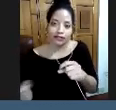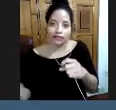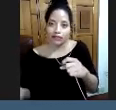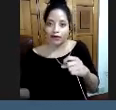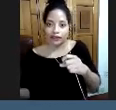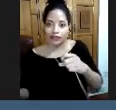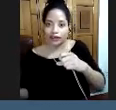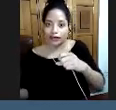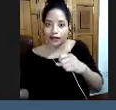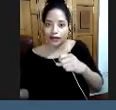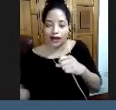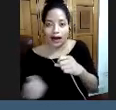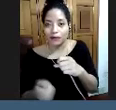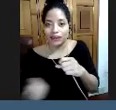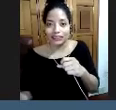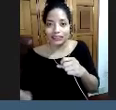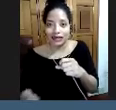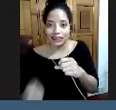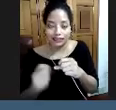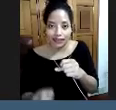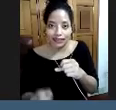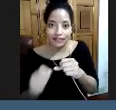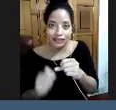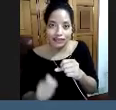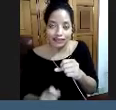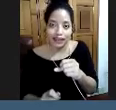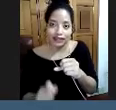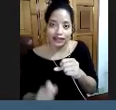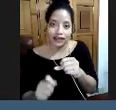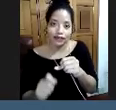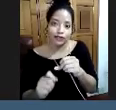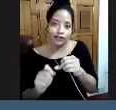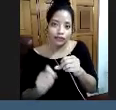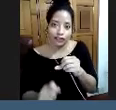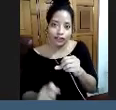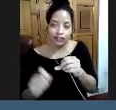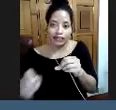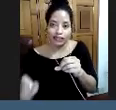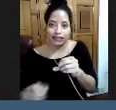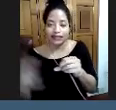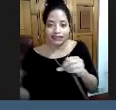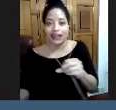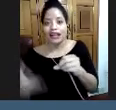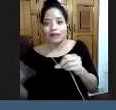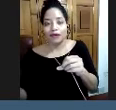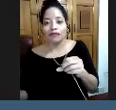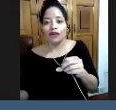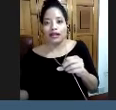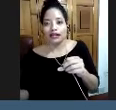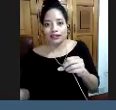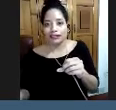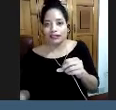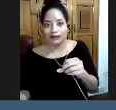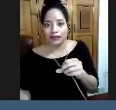para hacer un llamado al Estado a poder atender las necesidades diferenciadas de cada uno de los niños y de las niñas que están por